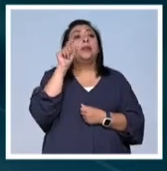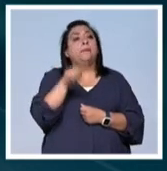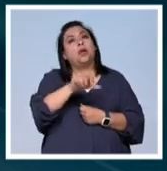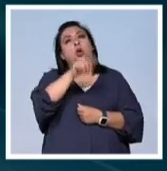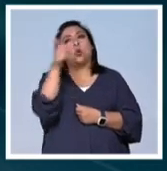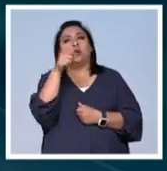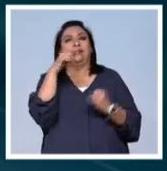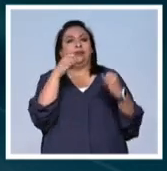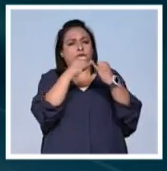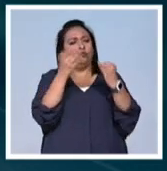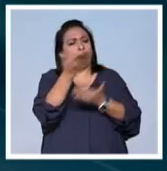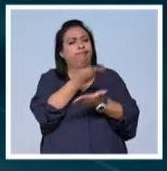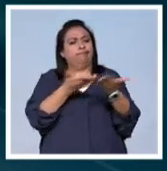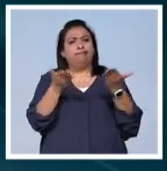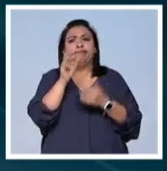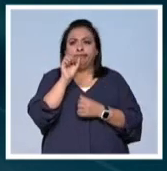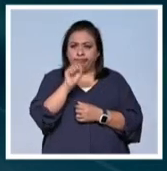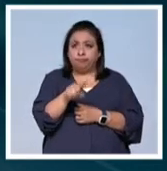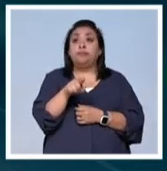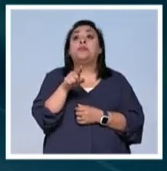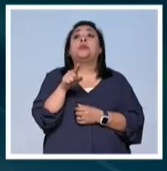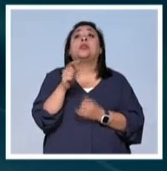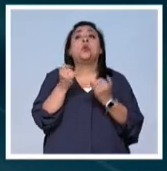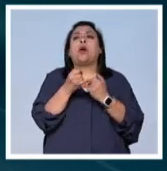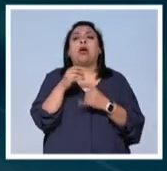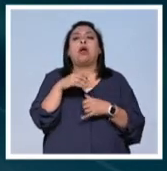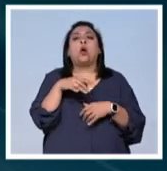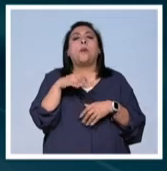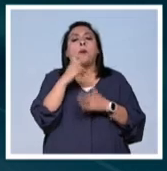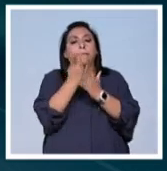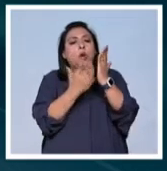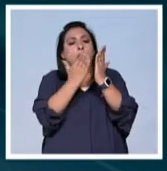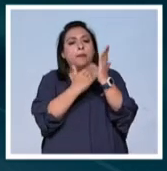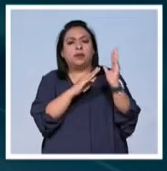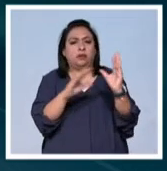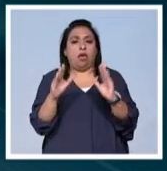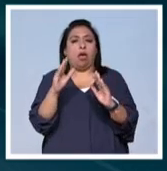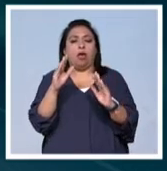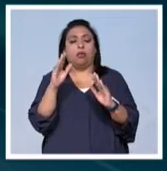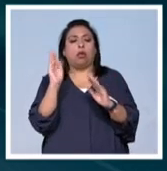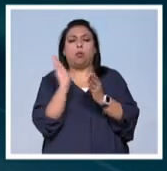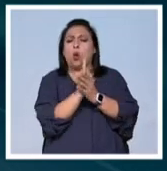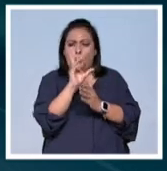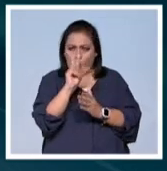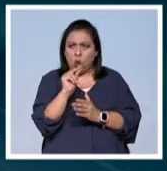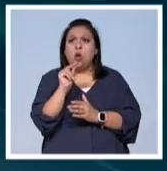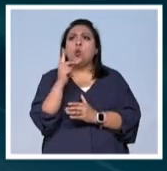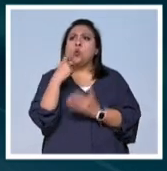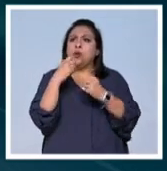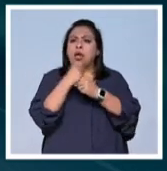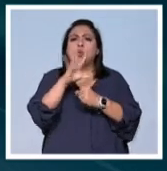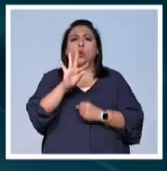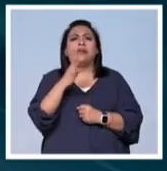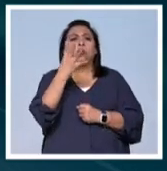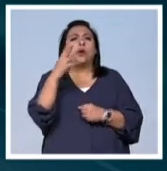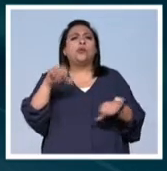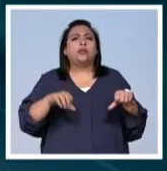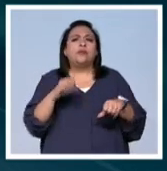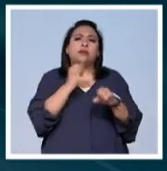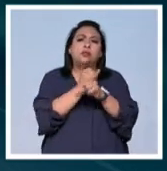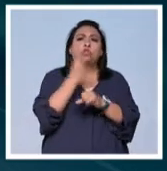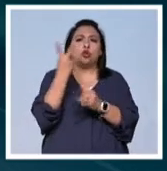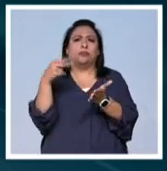otras instancias Asimismo no se ha descuidado su programa académico el año pasado Se realizaron 44 actividades virtuales